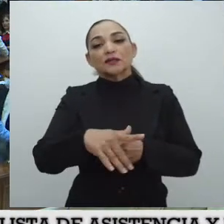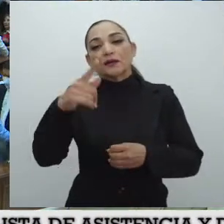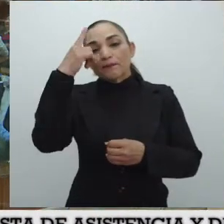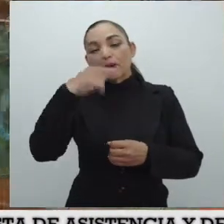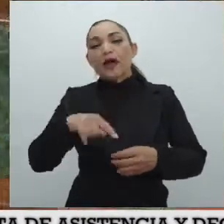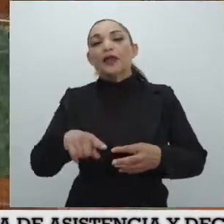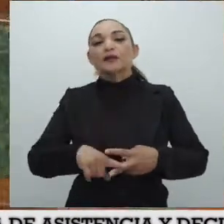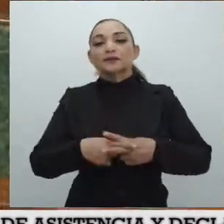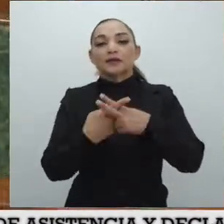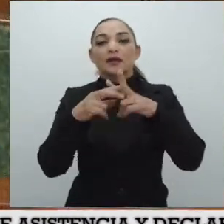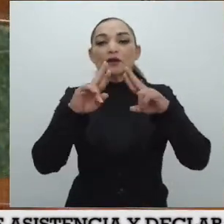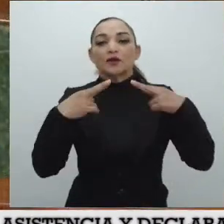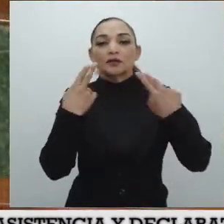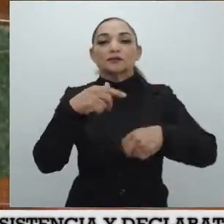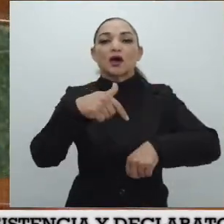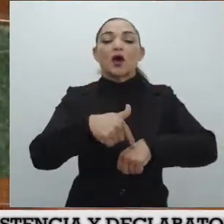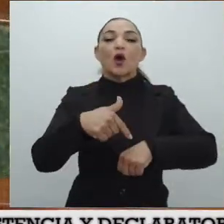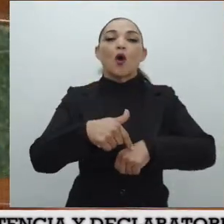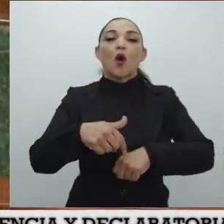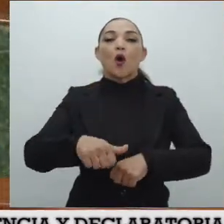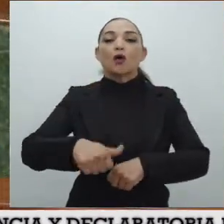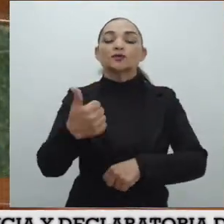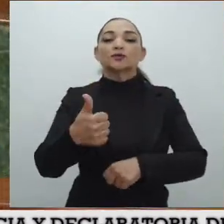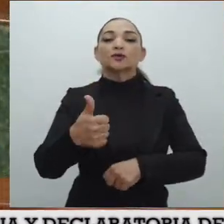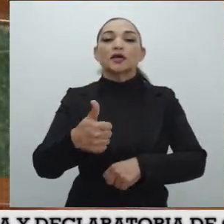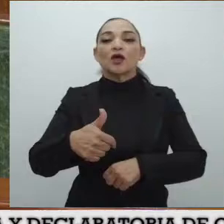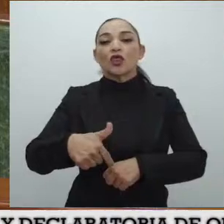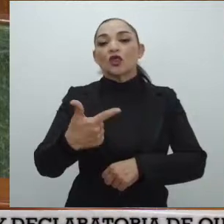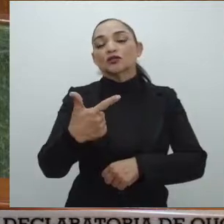11 de la mañana con 12 minutos.